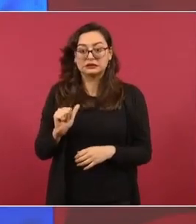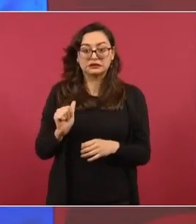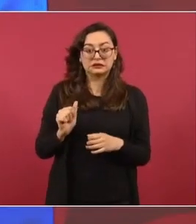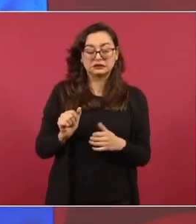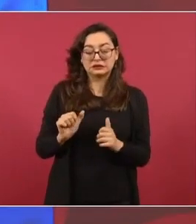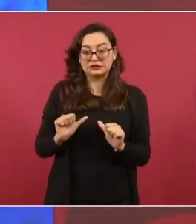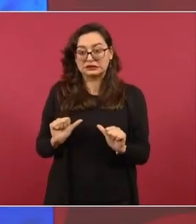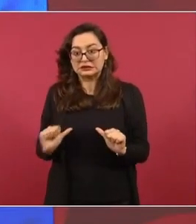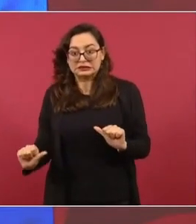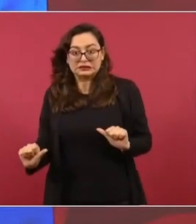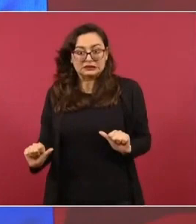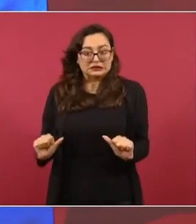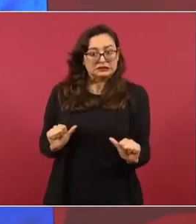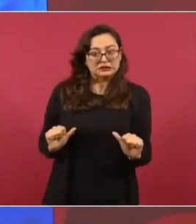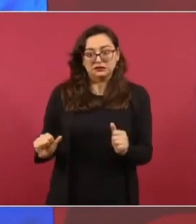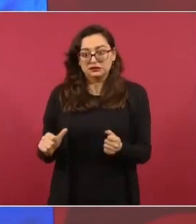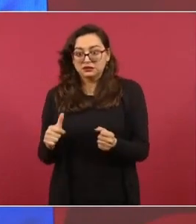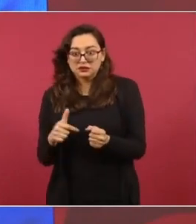sus tierras.